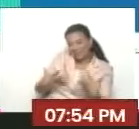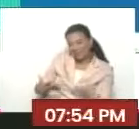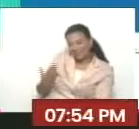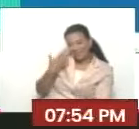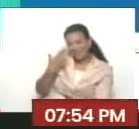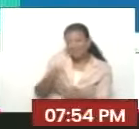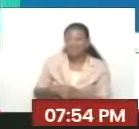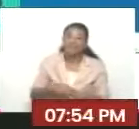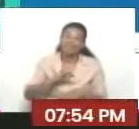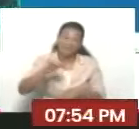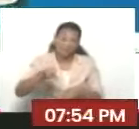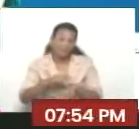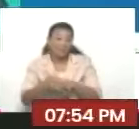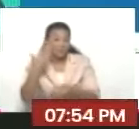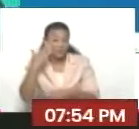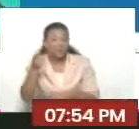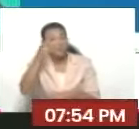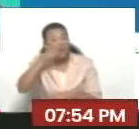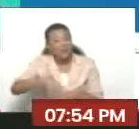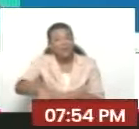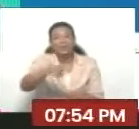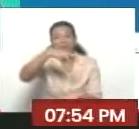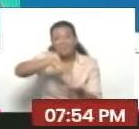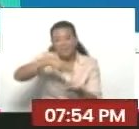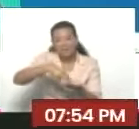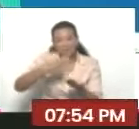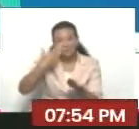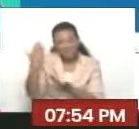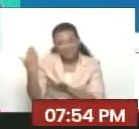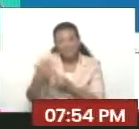Bueno, Héctor Rodríguez, vamos a saludar al gobernador del estado Miranda.